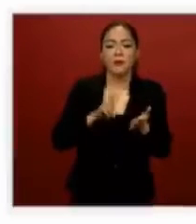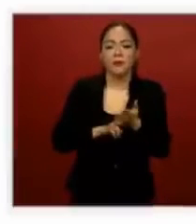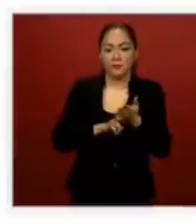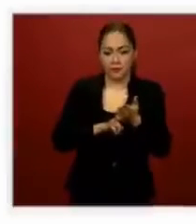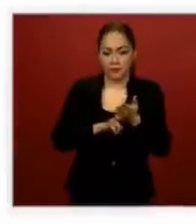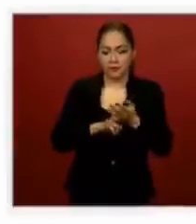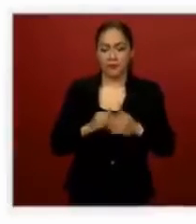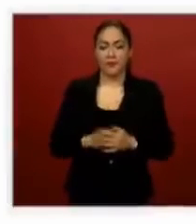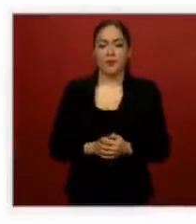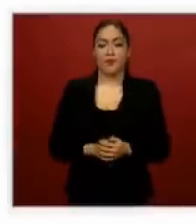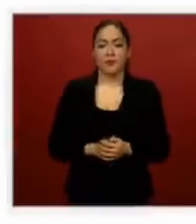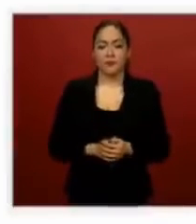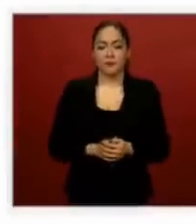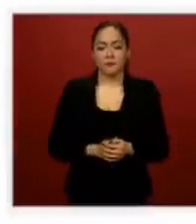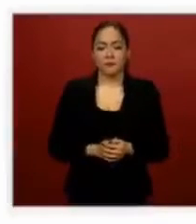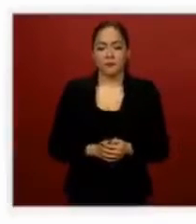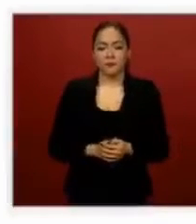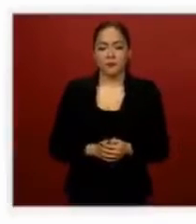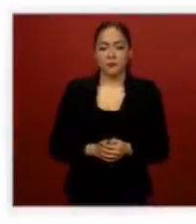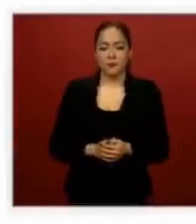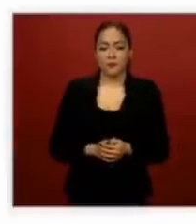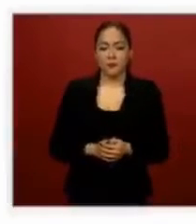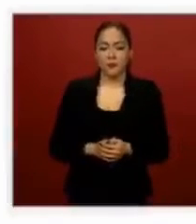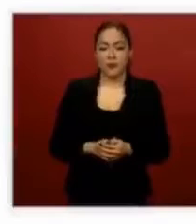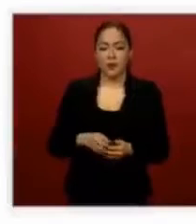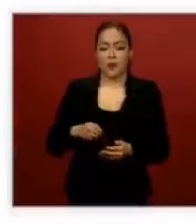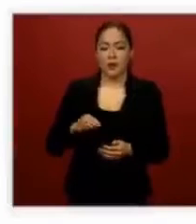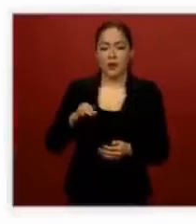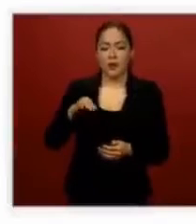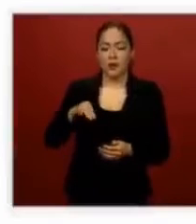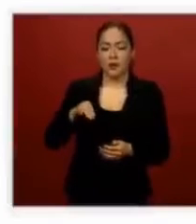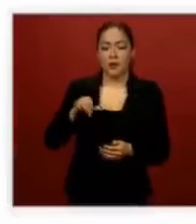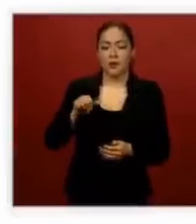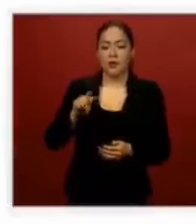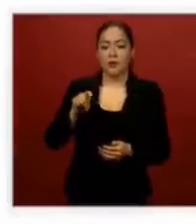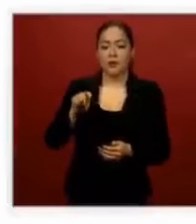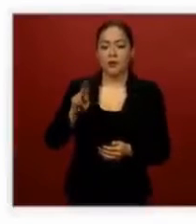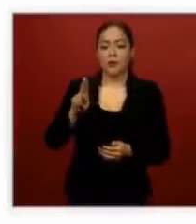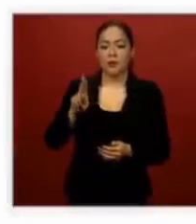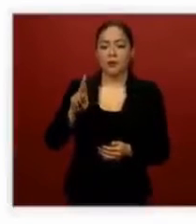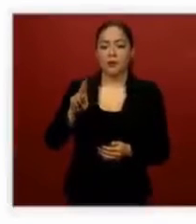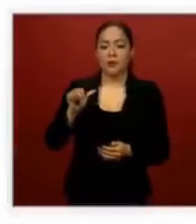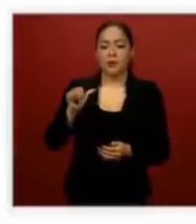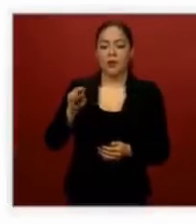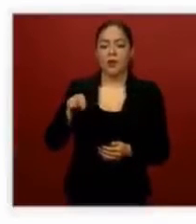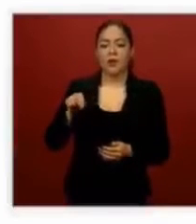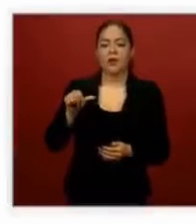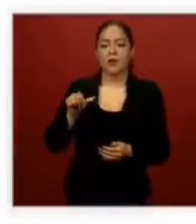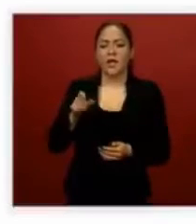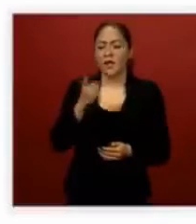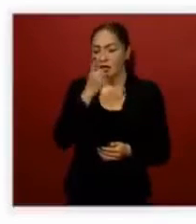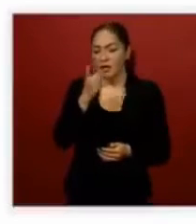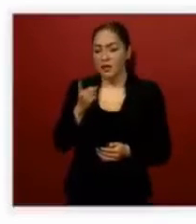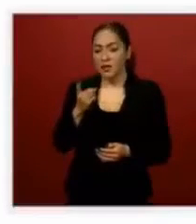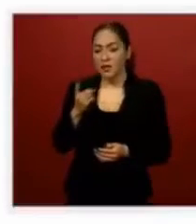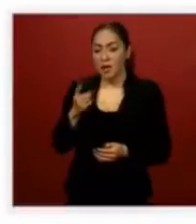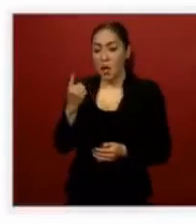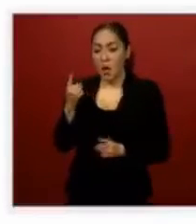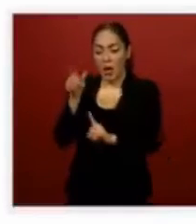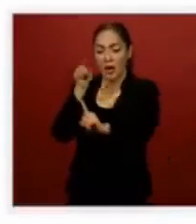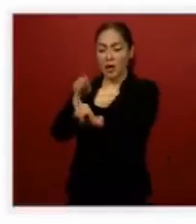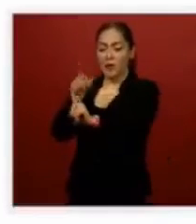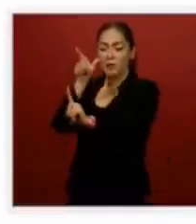Y también, dice Maturana, este biólogo fenomenal, tiene que ver con llegar a ser